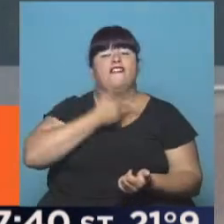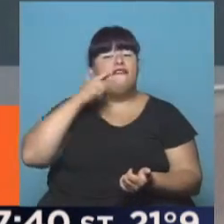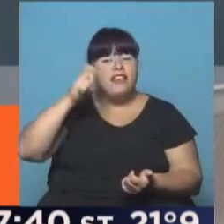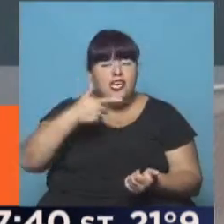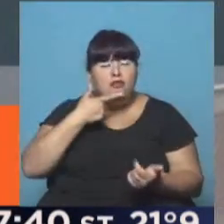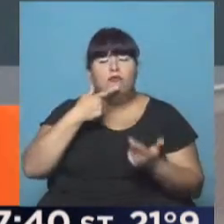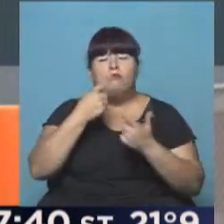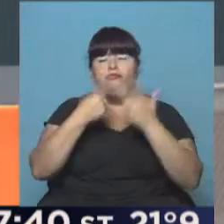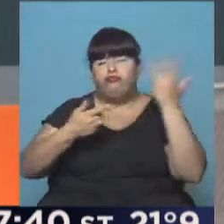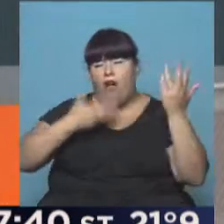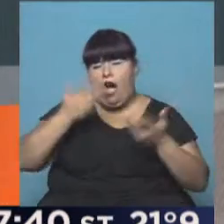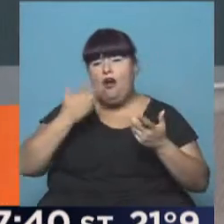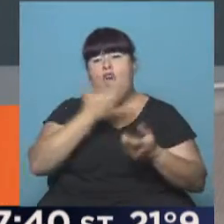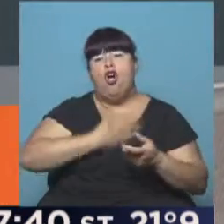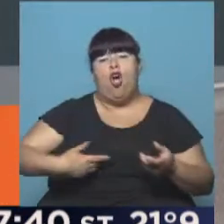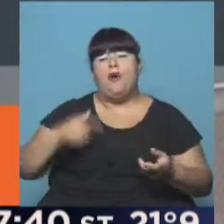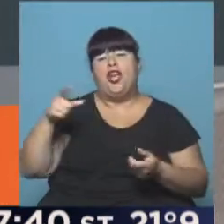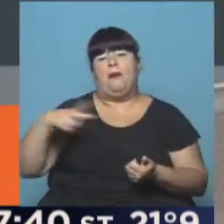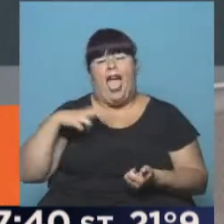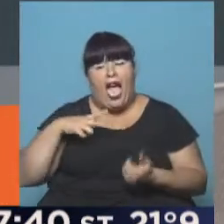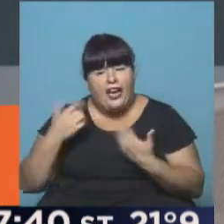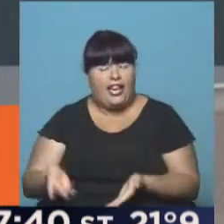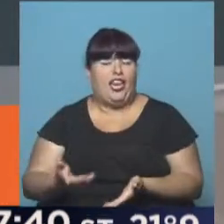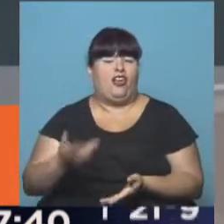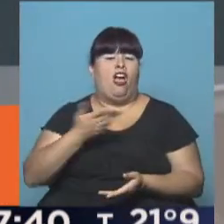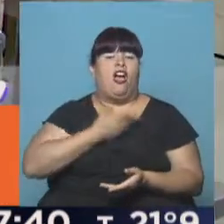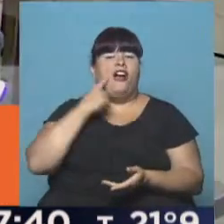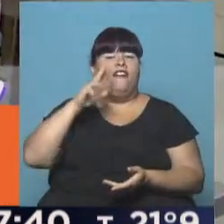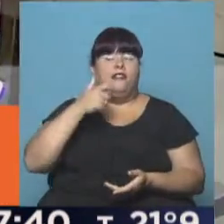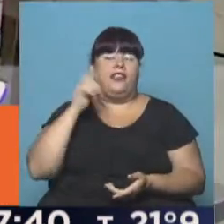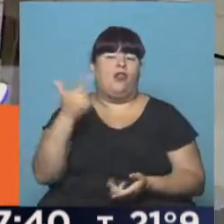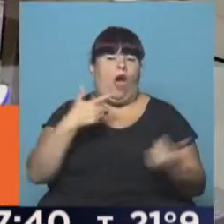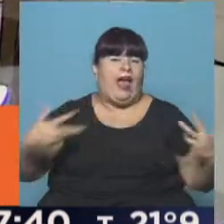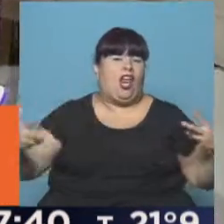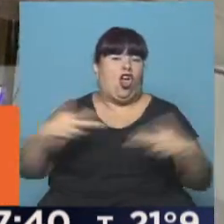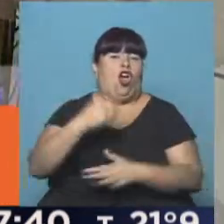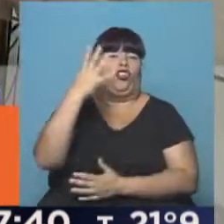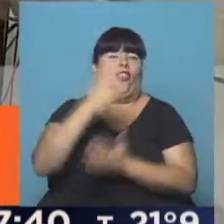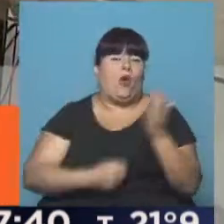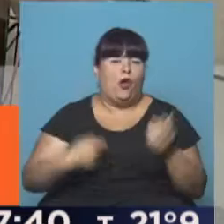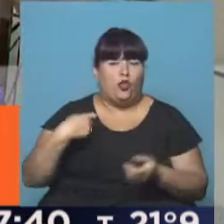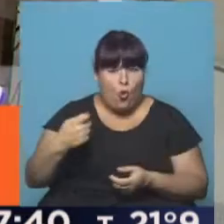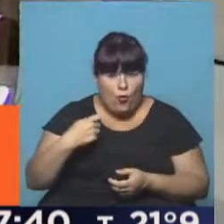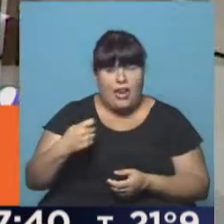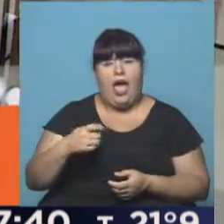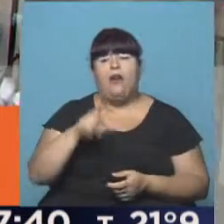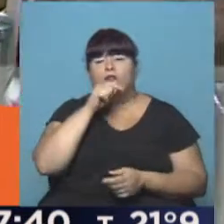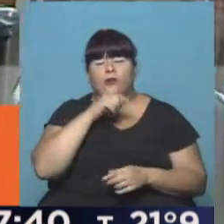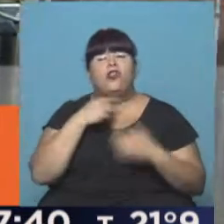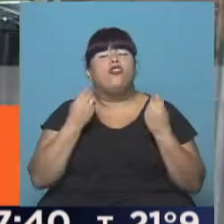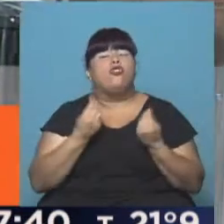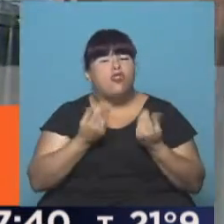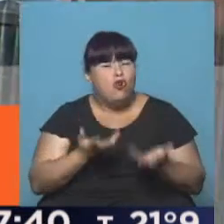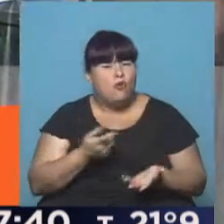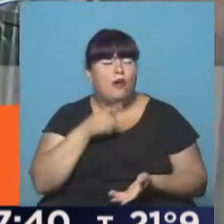Filmus, gobierno para ricos, Filmus, increíble que recorten los descuentos a los jubilados, el tuit. ¿Cómo